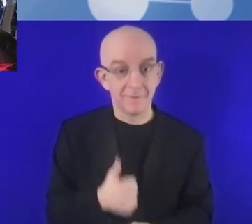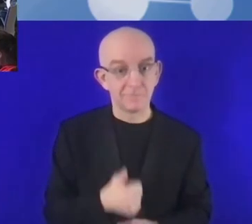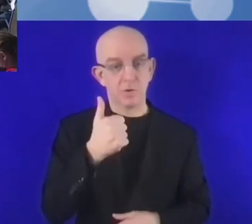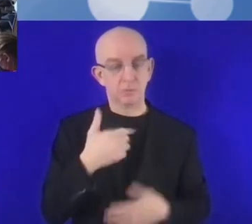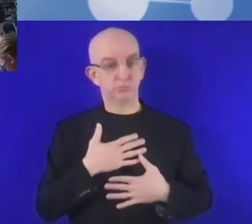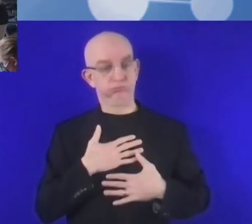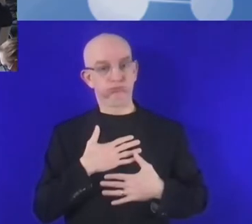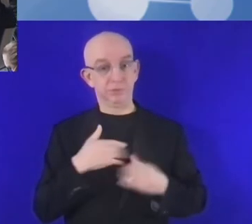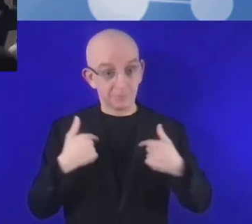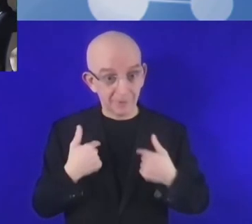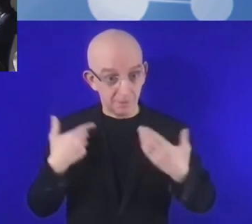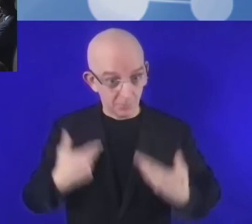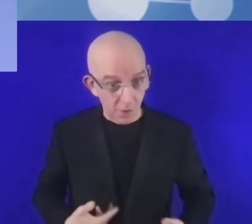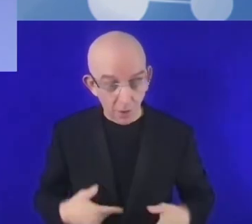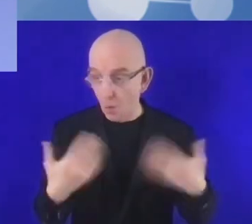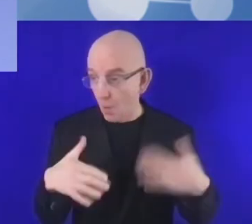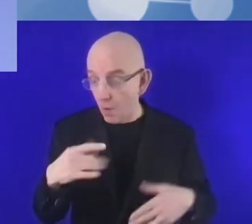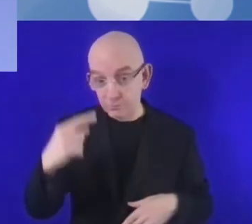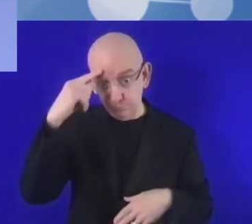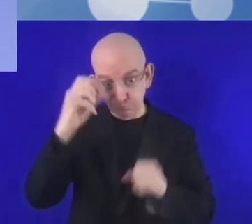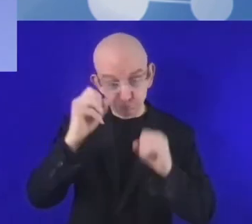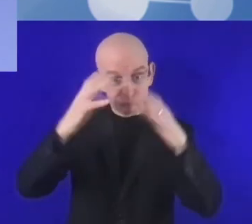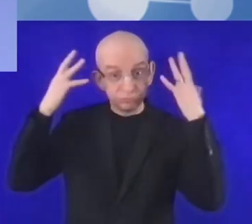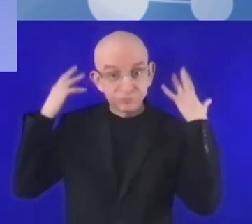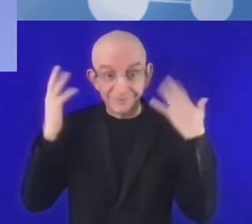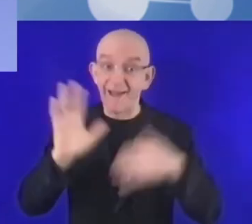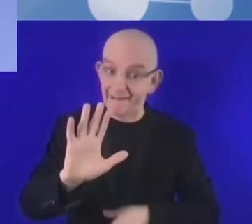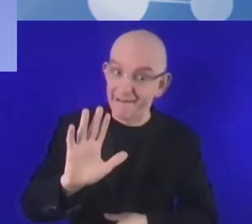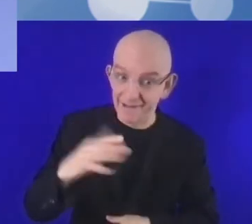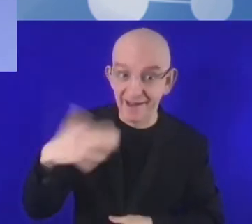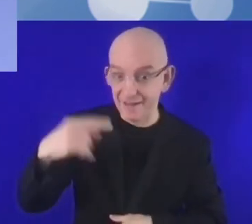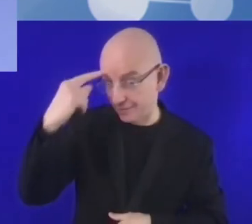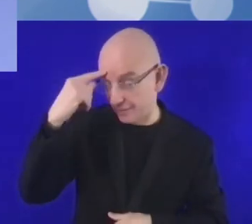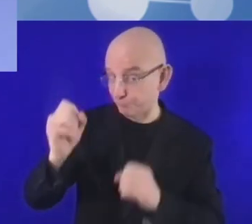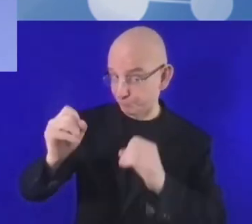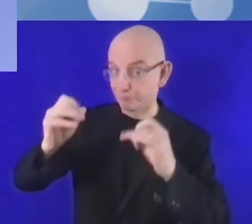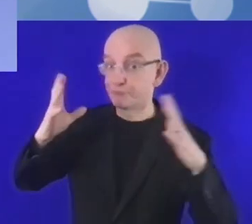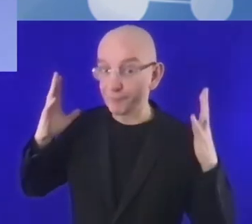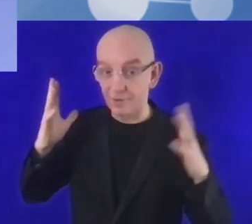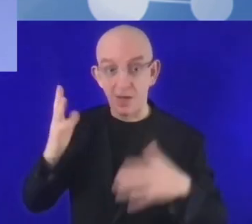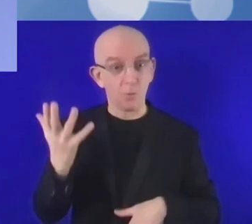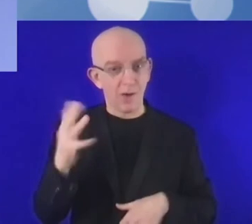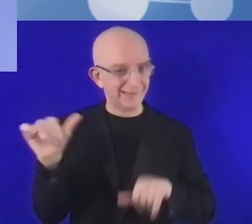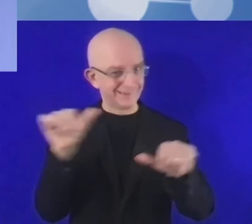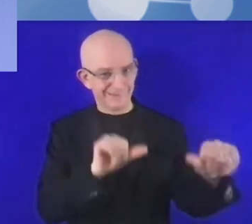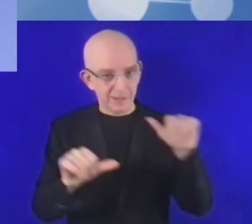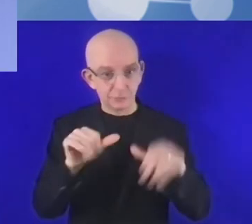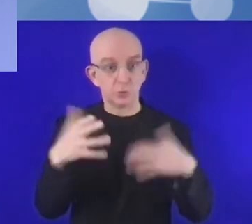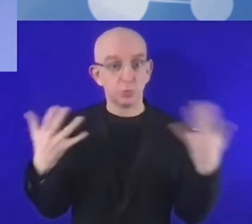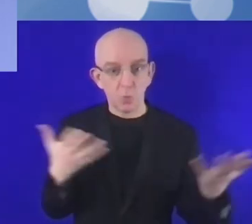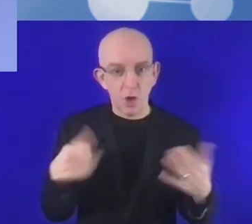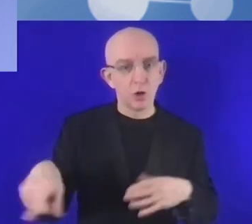rodea. Cuando yo lo descubrí, me pareció algo extraordinario.